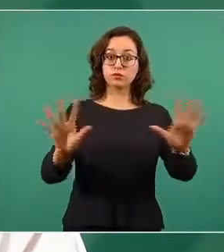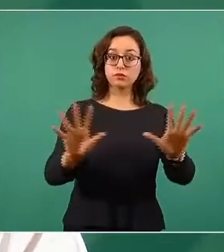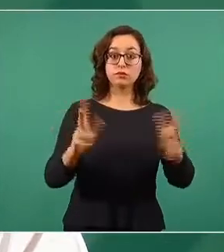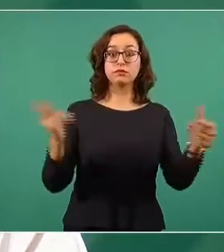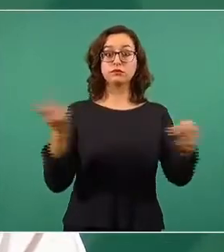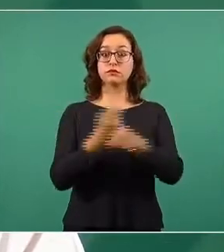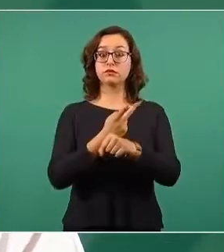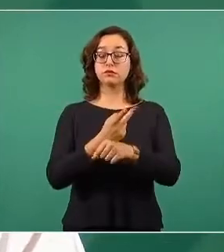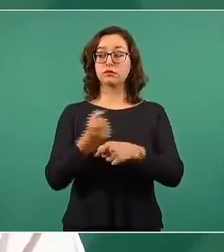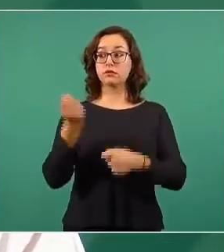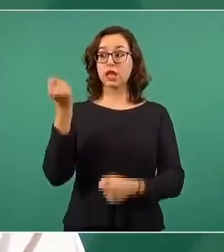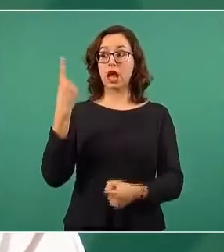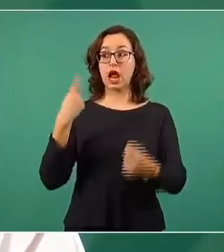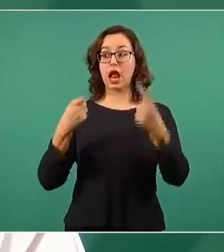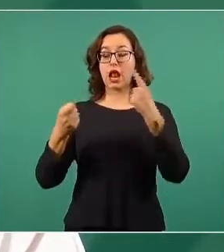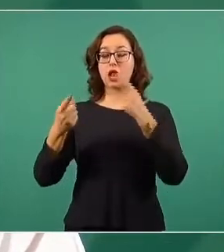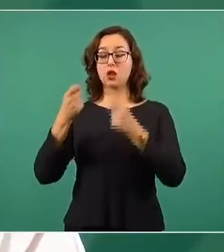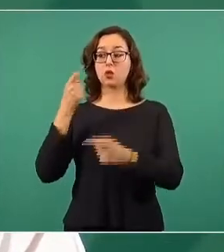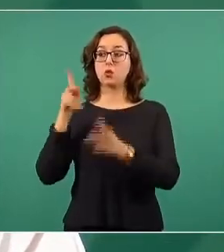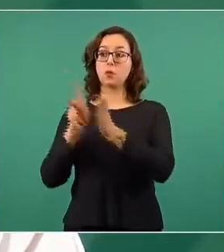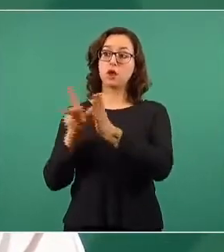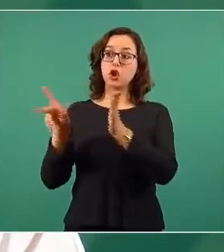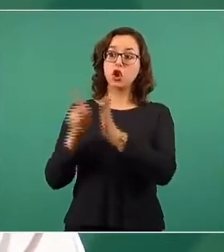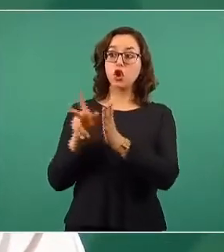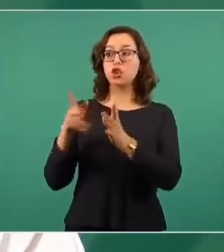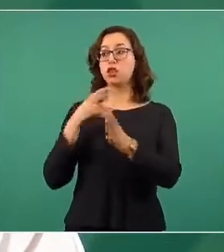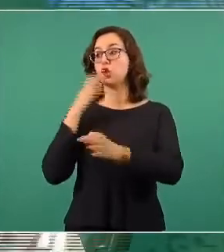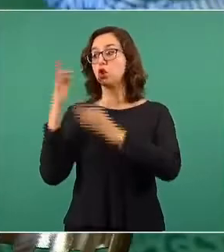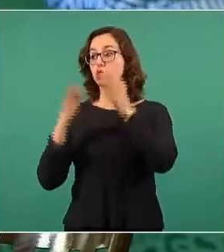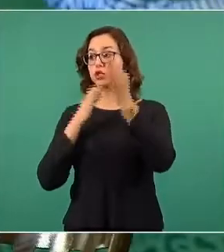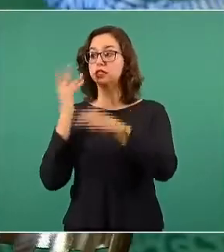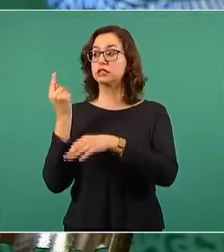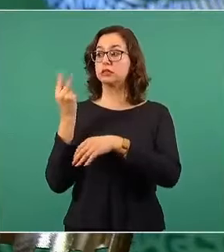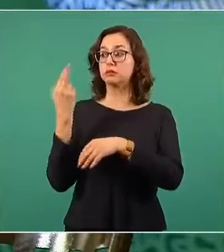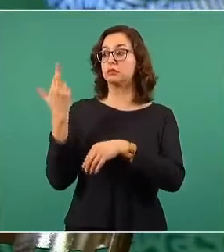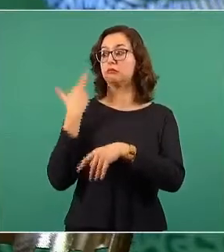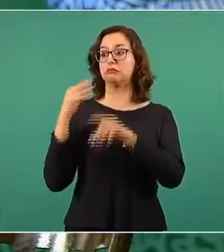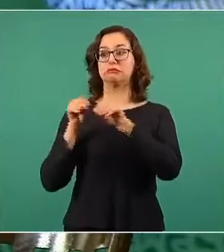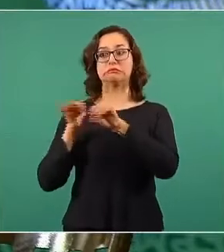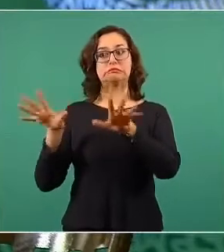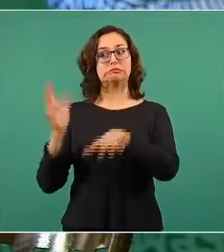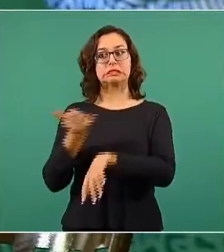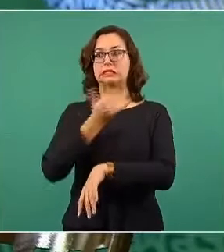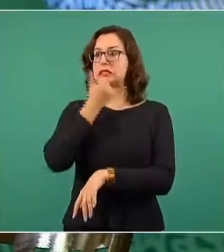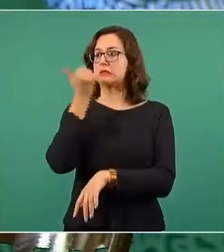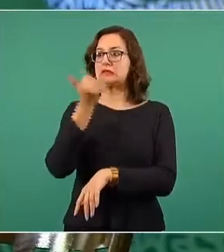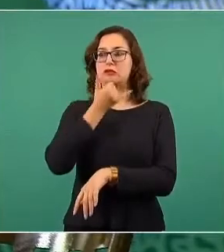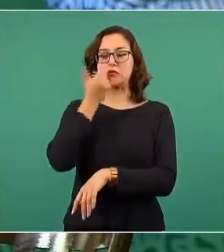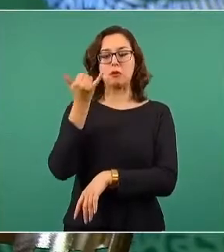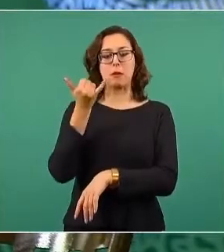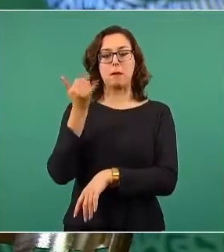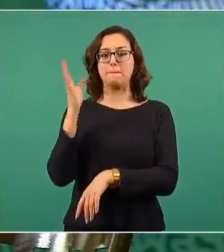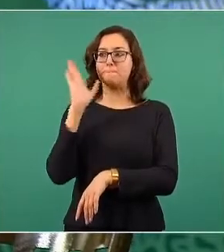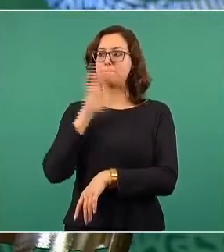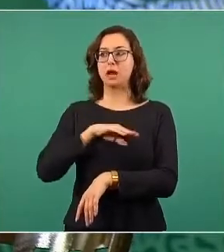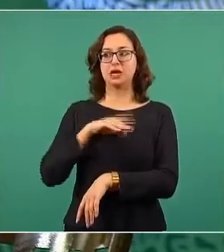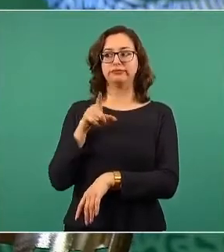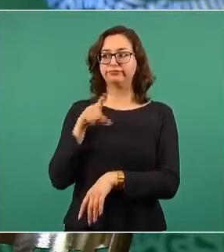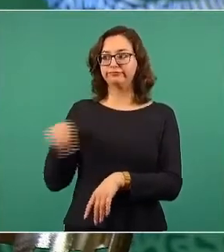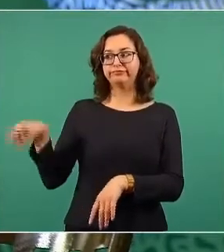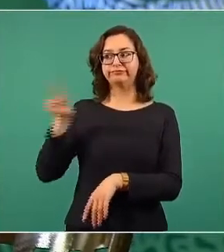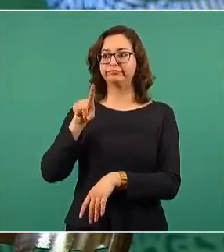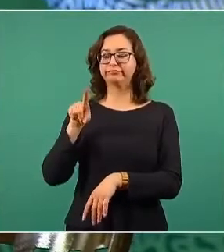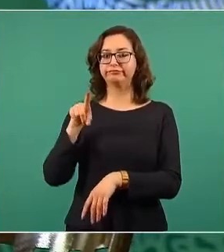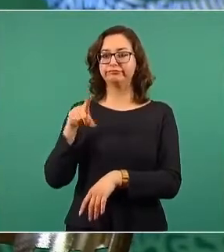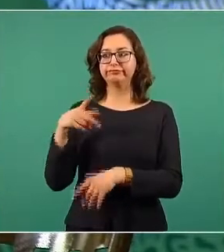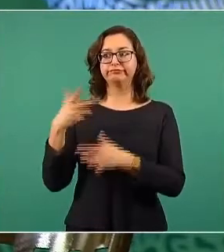información de circulación nacional parecieran todavía no tener claro. No se ha abierto